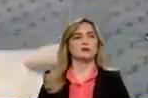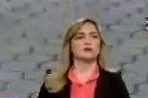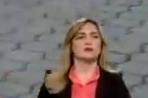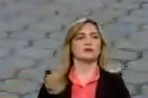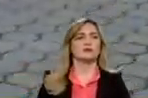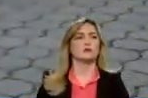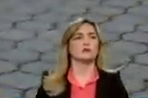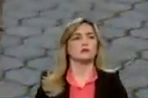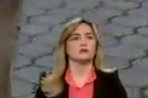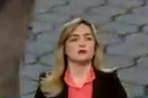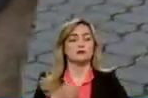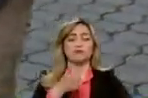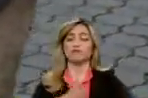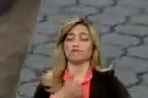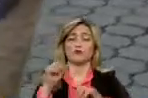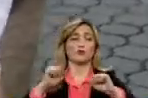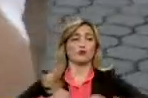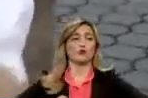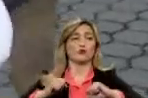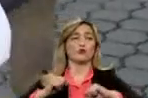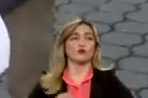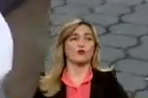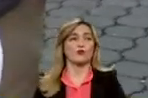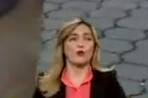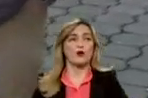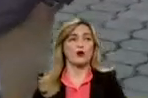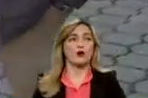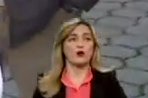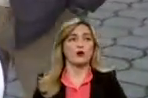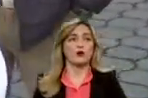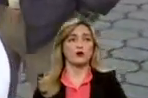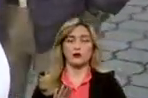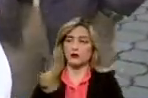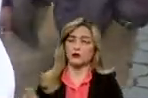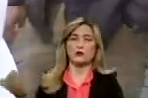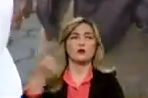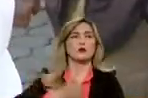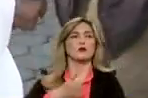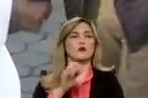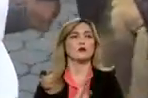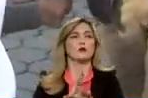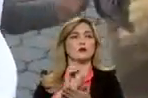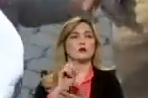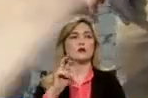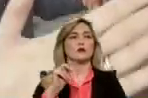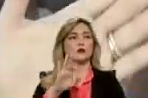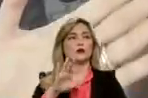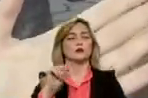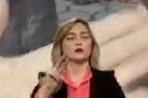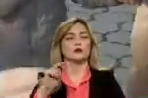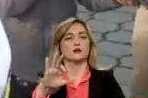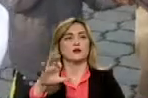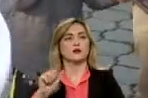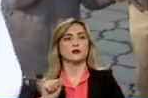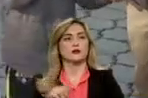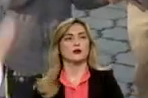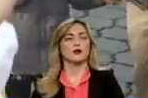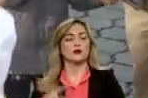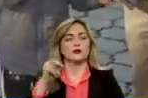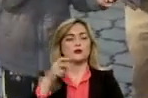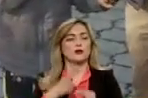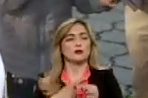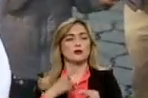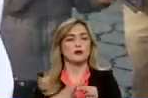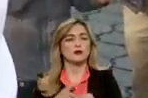las autoridades pueden darse un saltito por el barrio Santa Anita Bellavista, aquí al norte de la capital, por la Legarda,